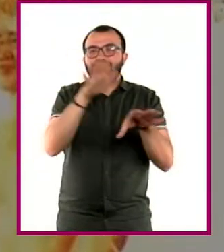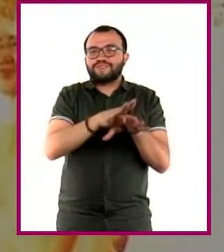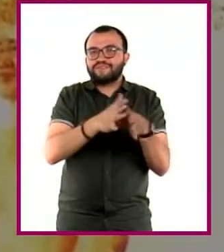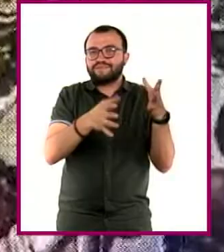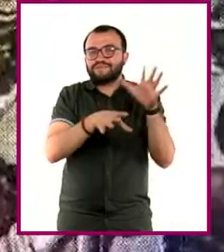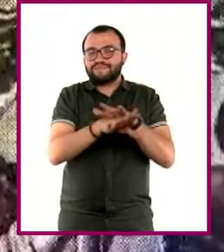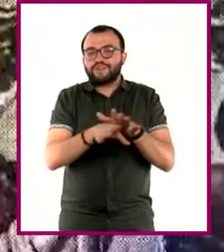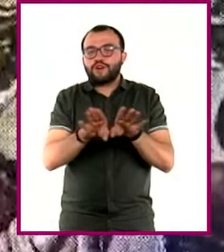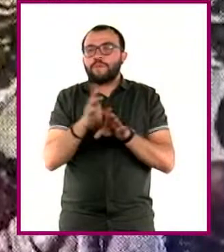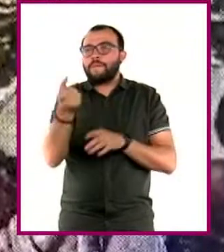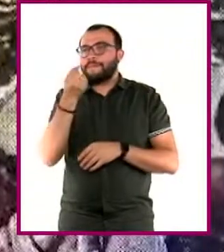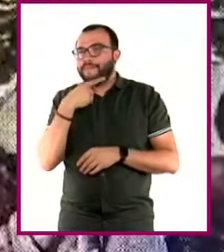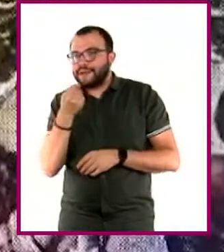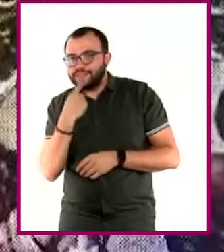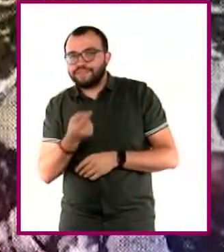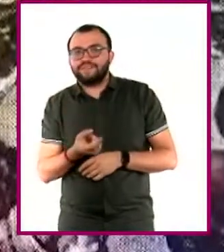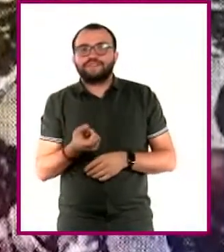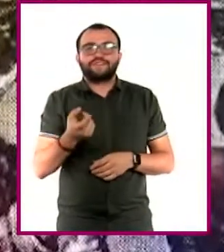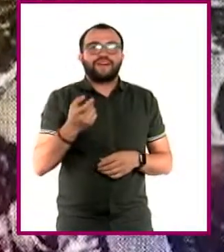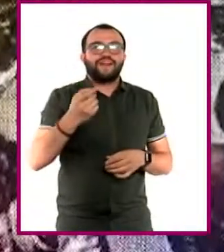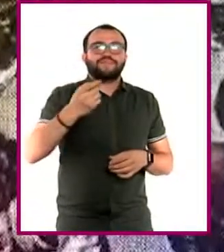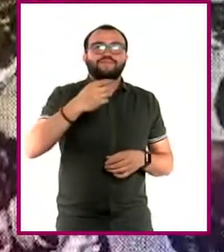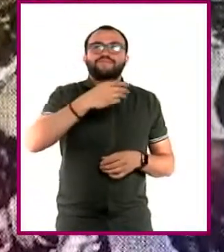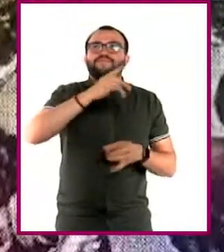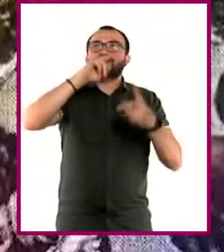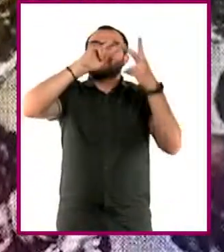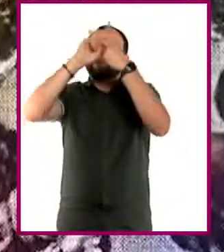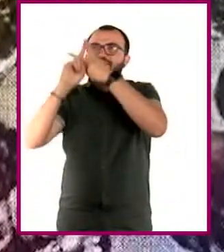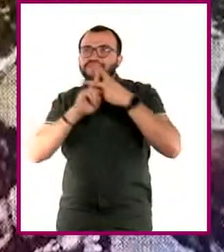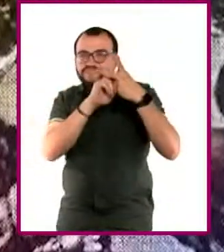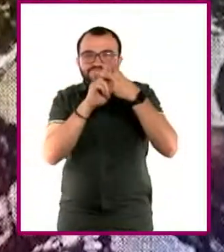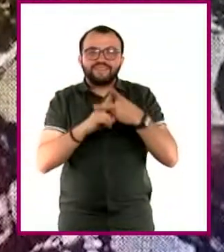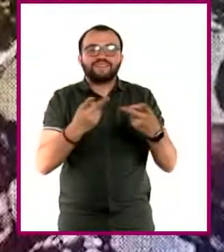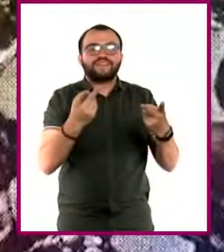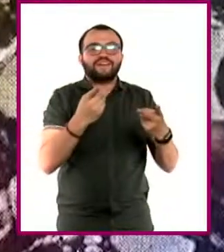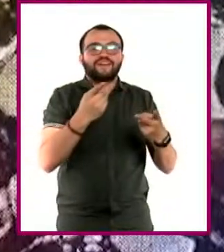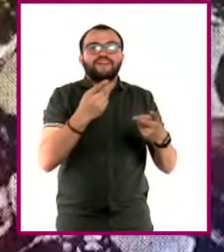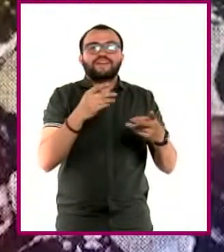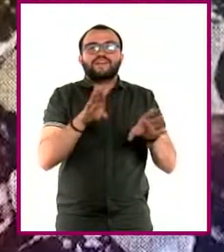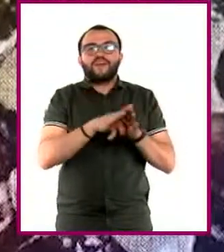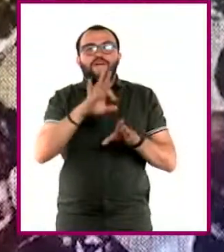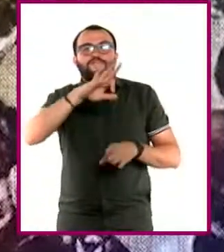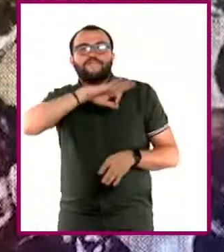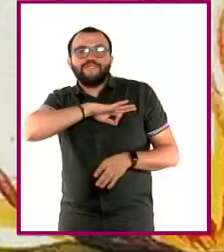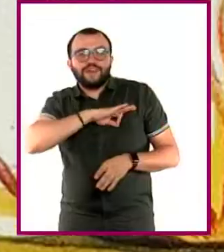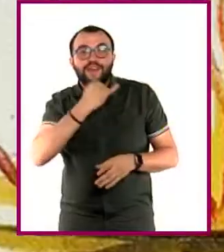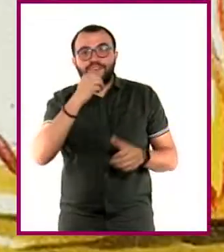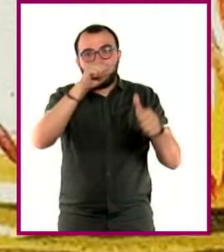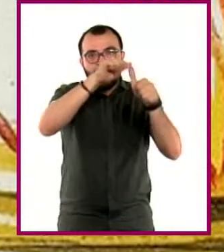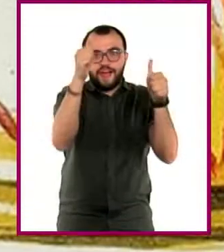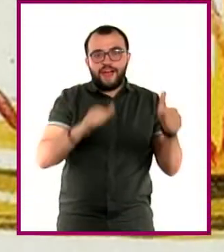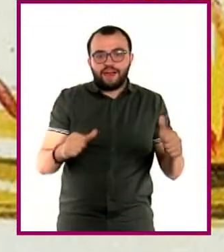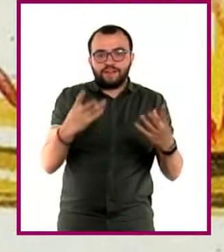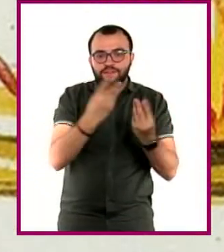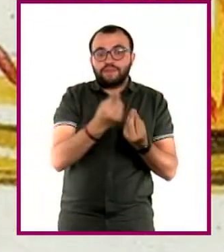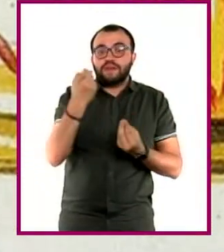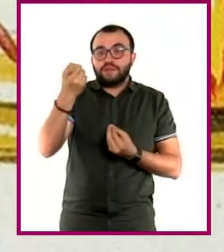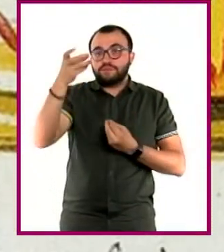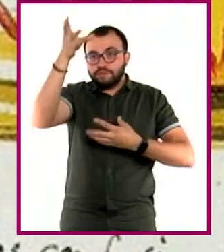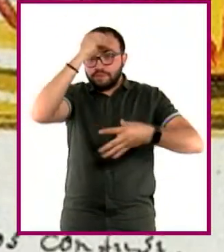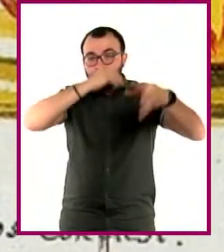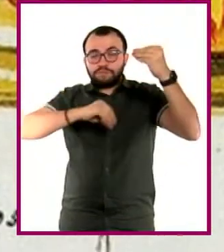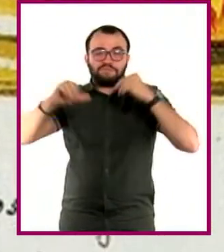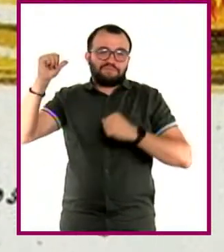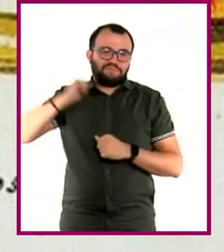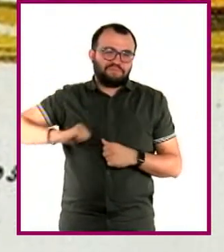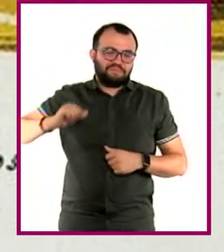metalurgia, la medicina, la astrología, el misticismo, el espiritualismo y el arte. Fue practicada desde la